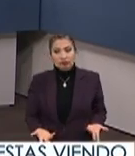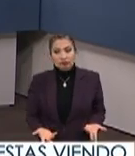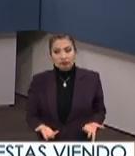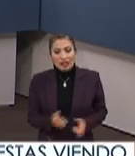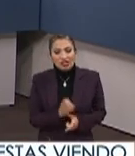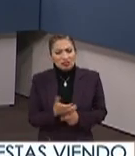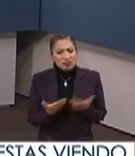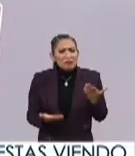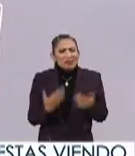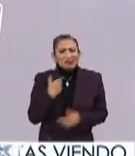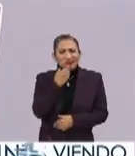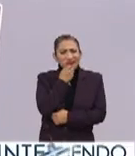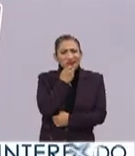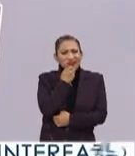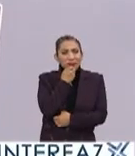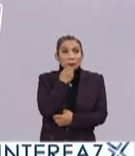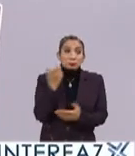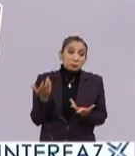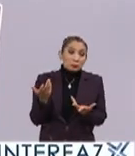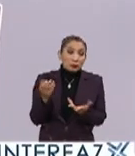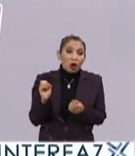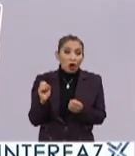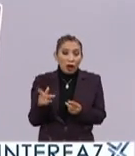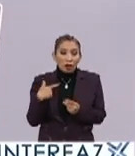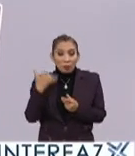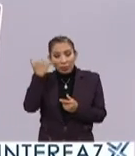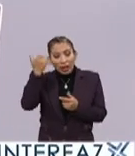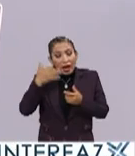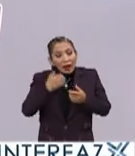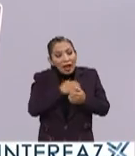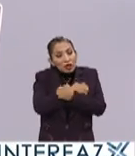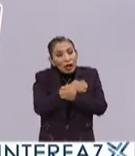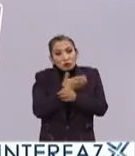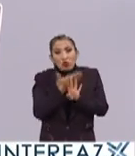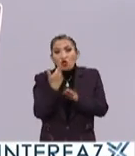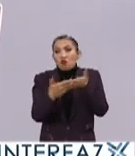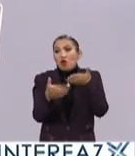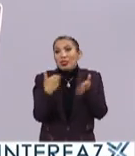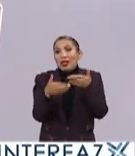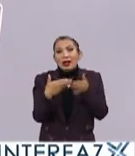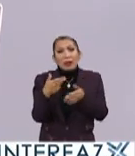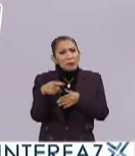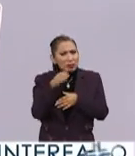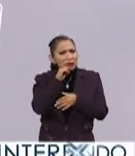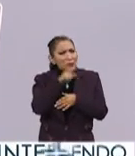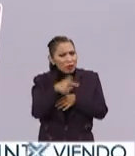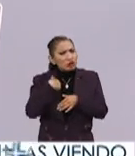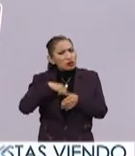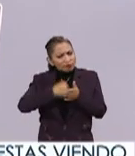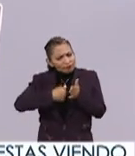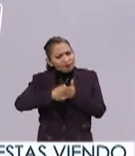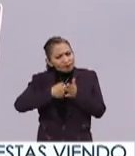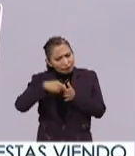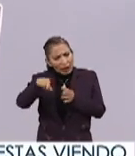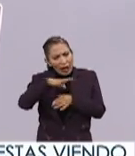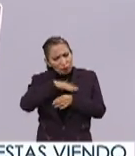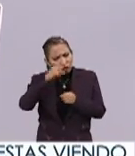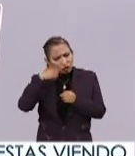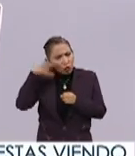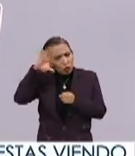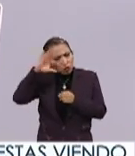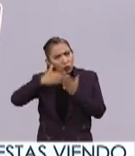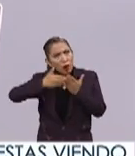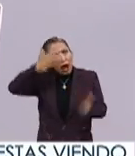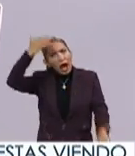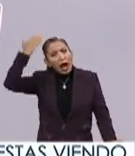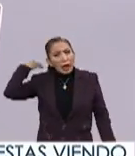entonces a veces nos vamos mucho a esta idea de la educación muy moderna, pero nosotros insistimos que también mucho de la